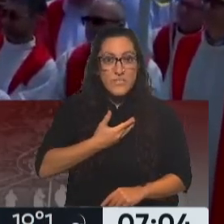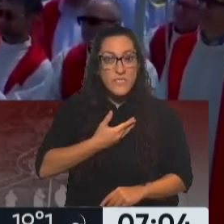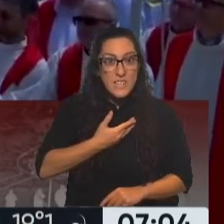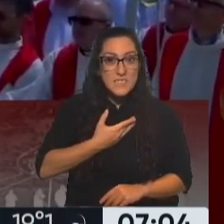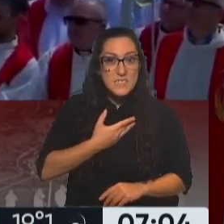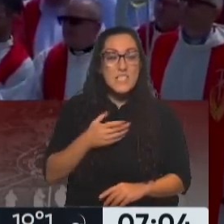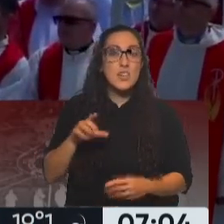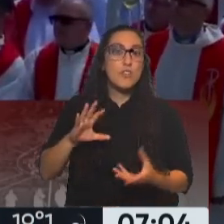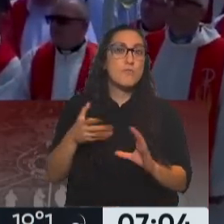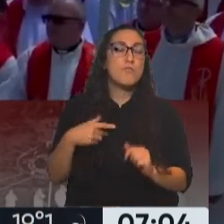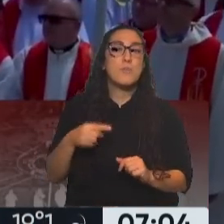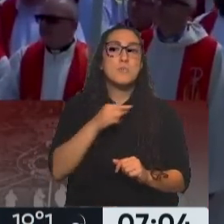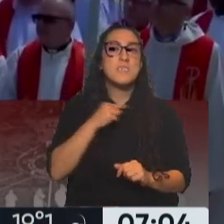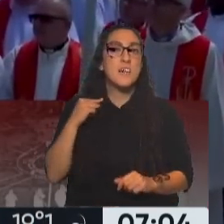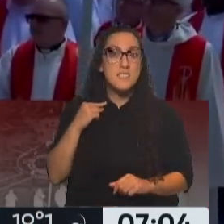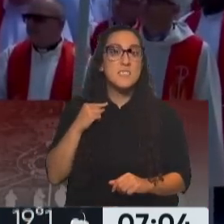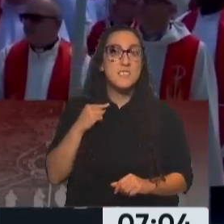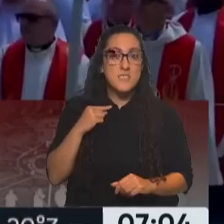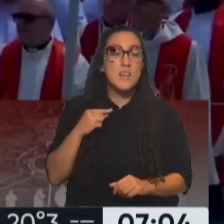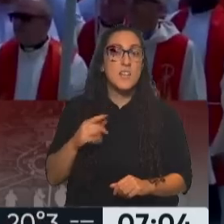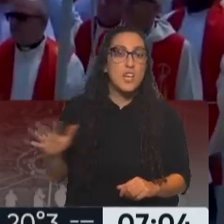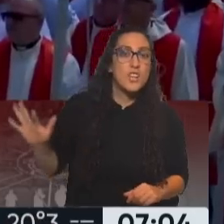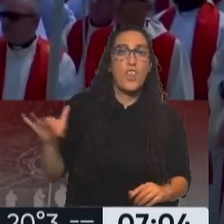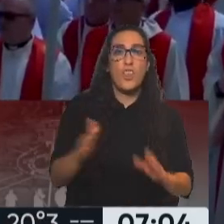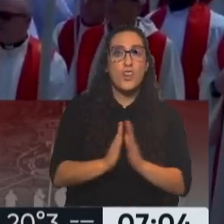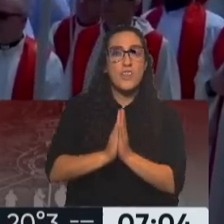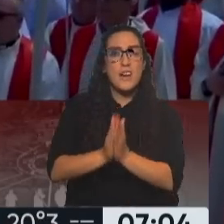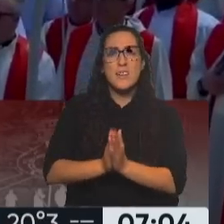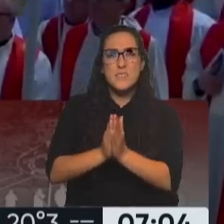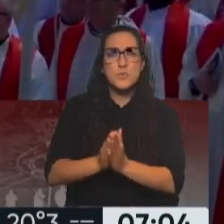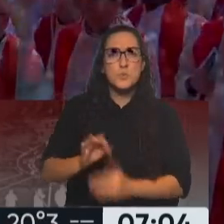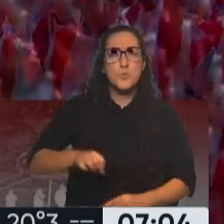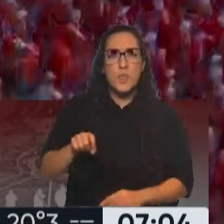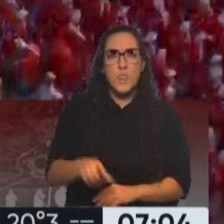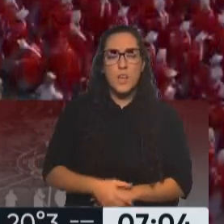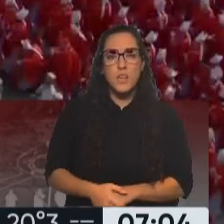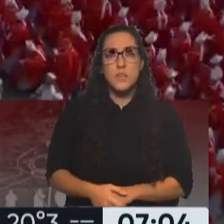estado sacerdotal, rezó todos los días de su vida.